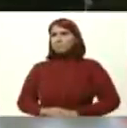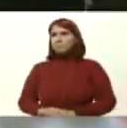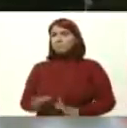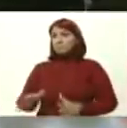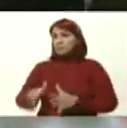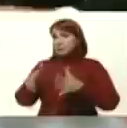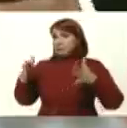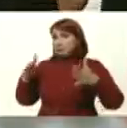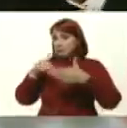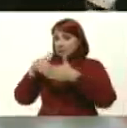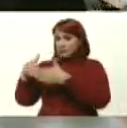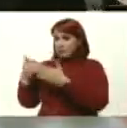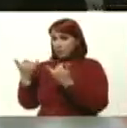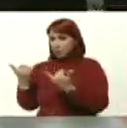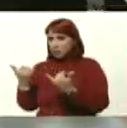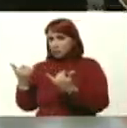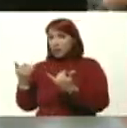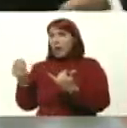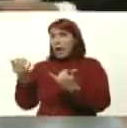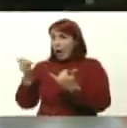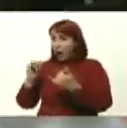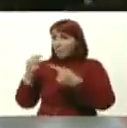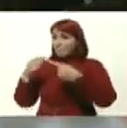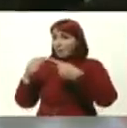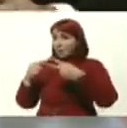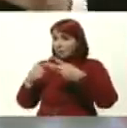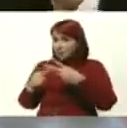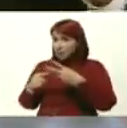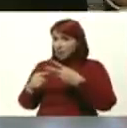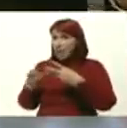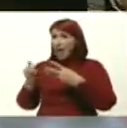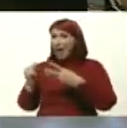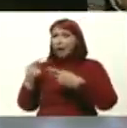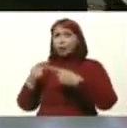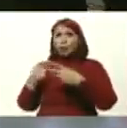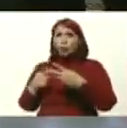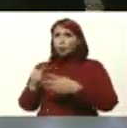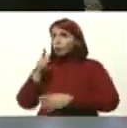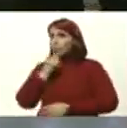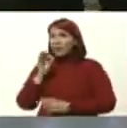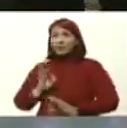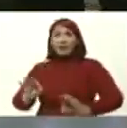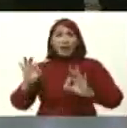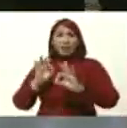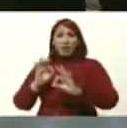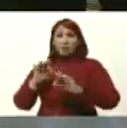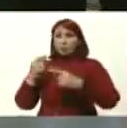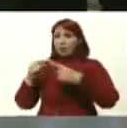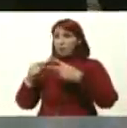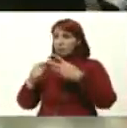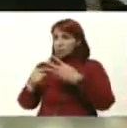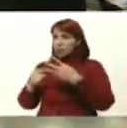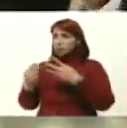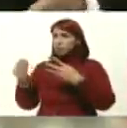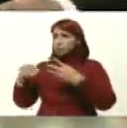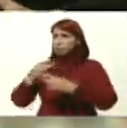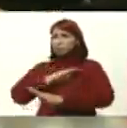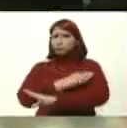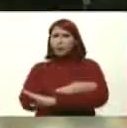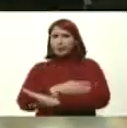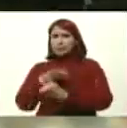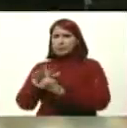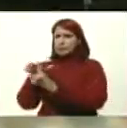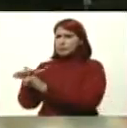elección que viene, pero así como hay matices, hay cosas que no tienen nada de matices porque son bastante fuertes y están impactando a la